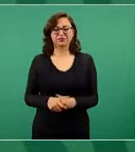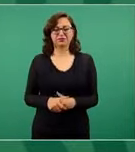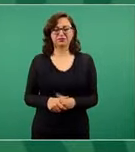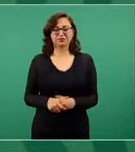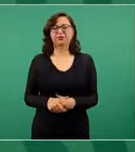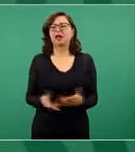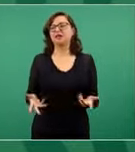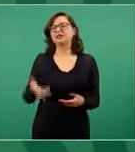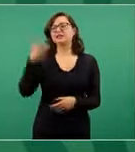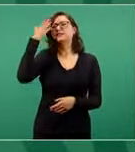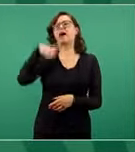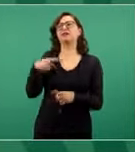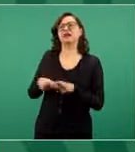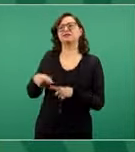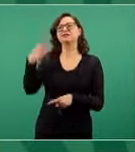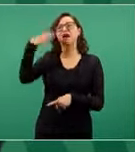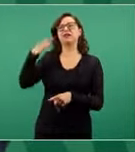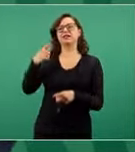Sí,